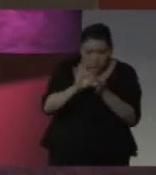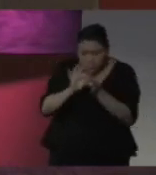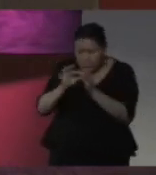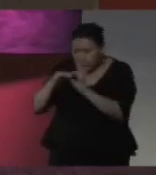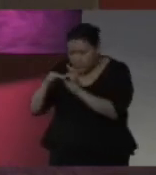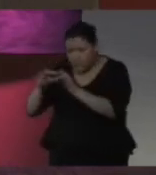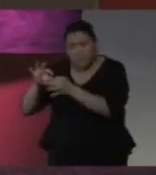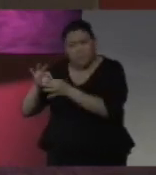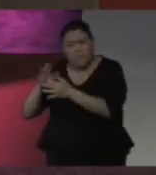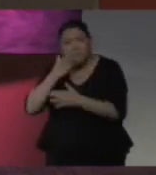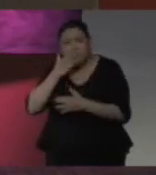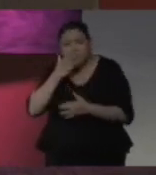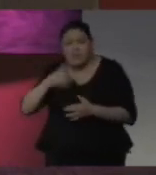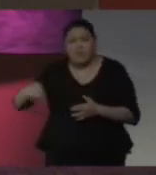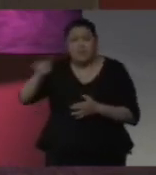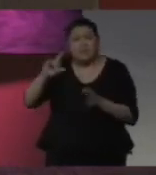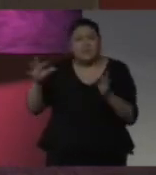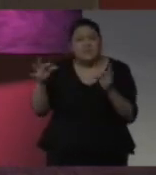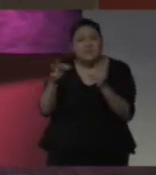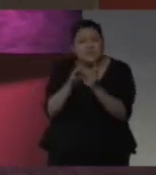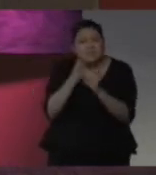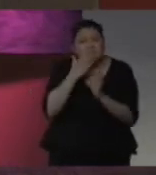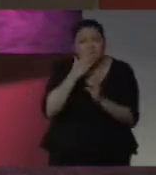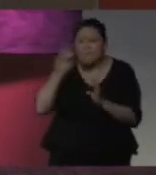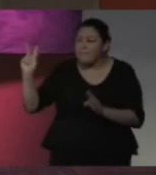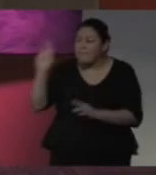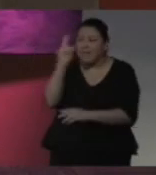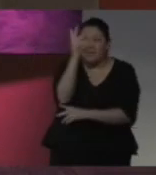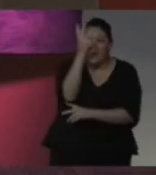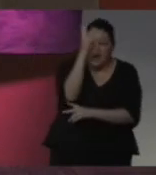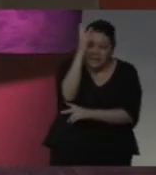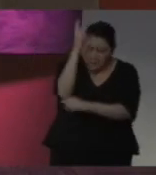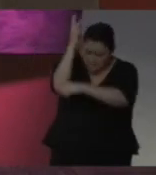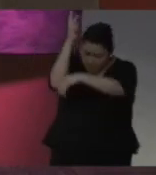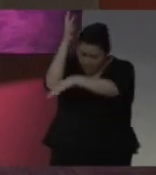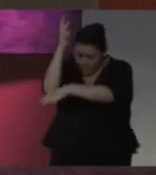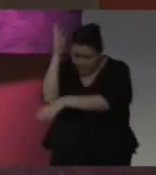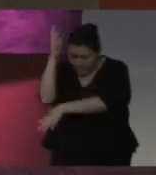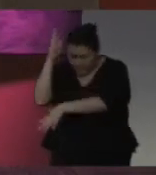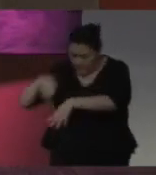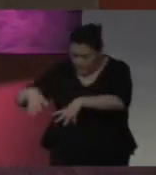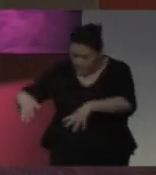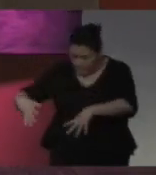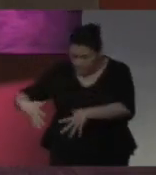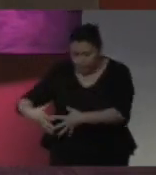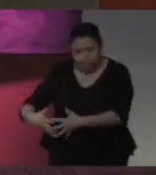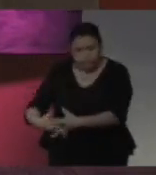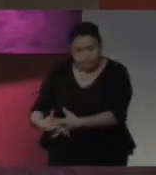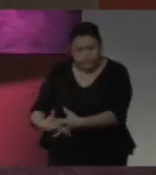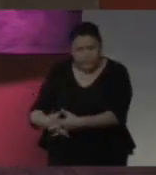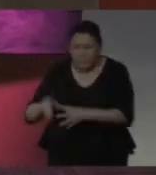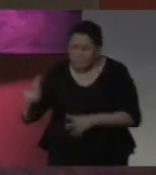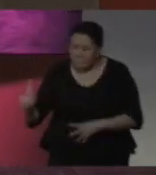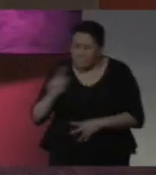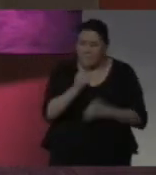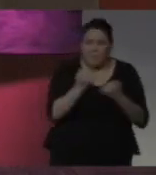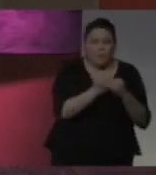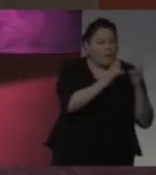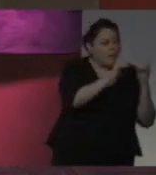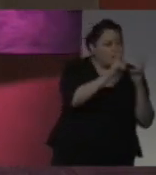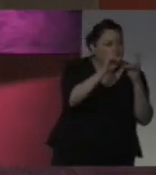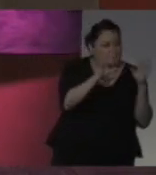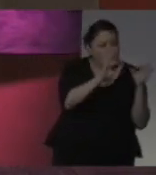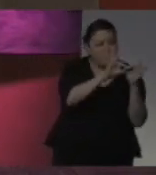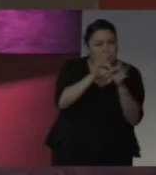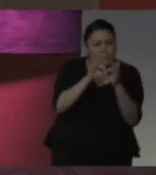holística, que no solamente se conecta entre las raíces de los árboles que son los temas nuestros y nuestras ponentes, que tienen